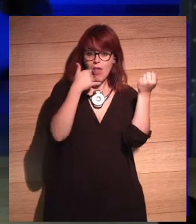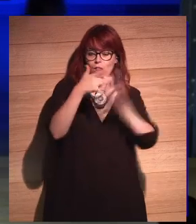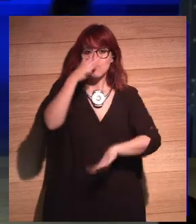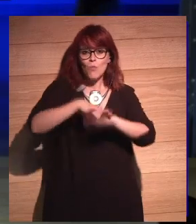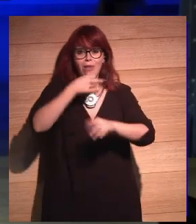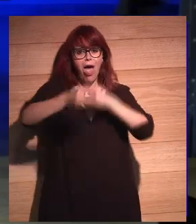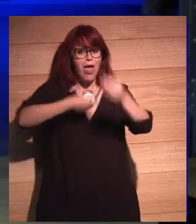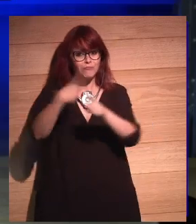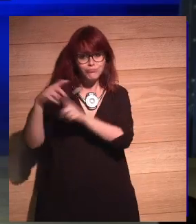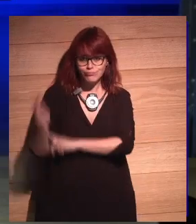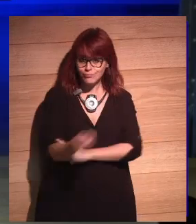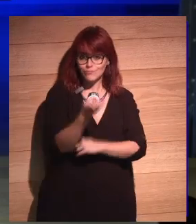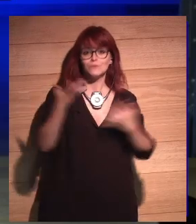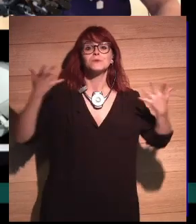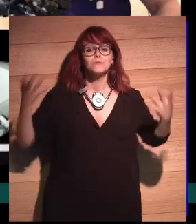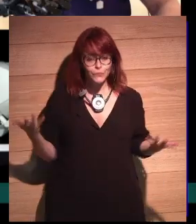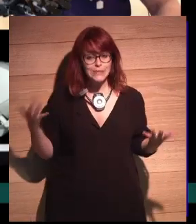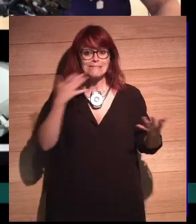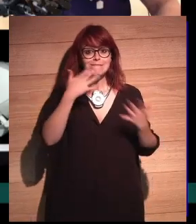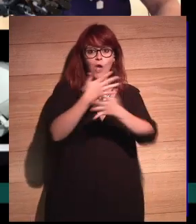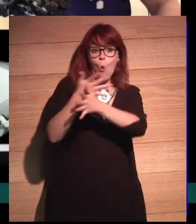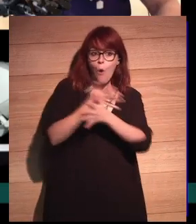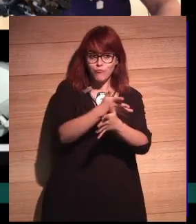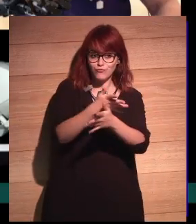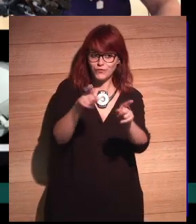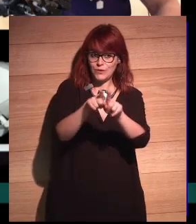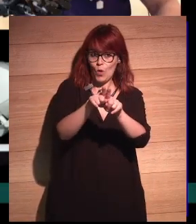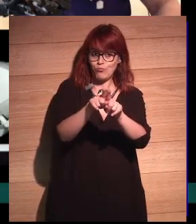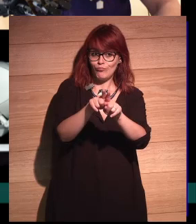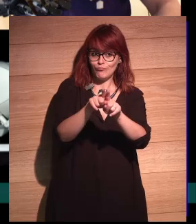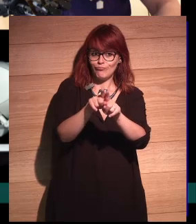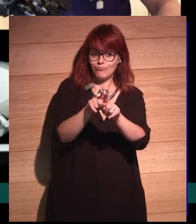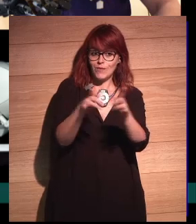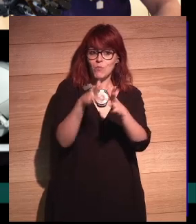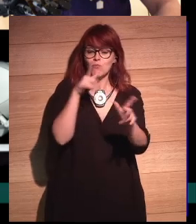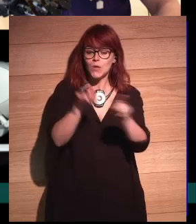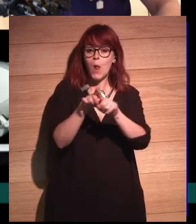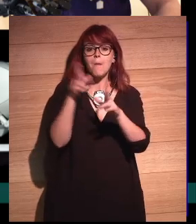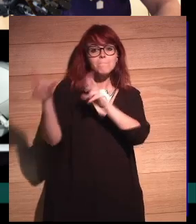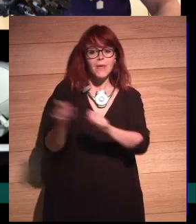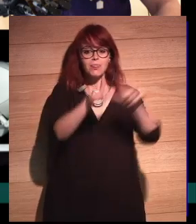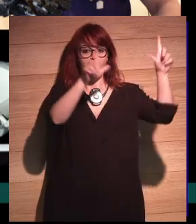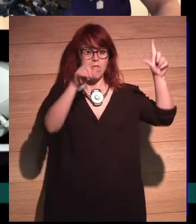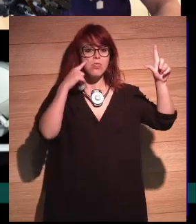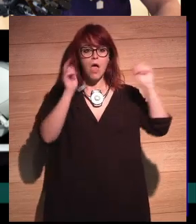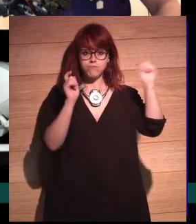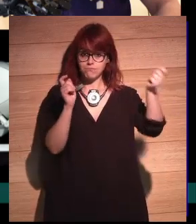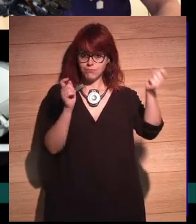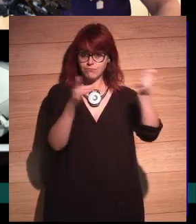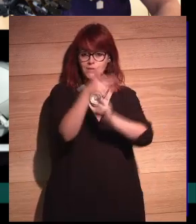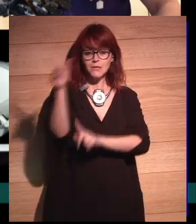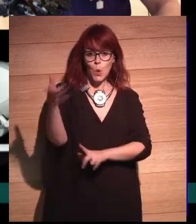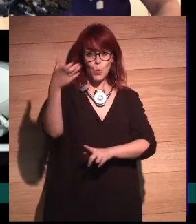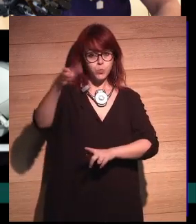podemos hacer. Entonces, si jugamos con esto que estamos viendo en pantalla, es algo increíble la